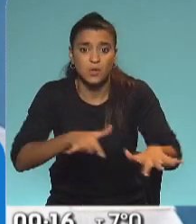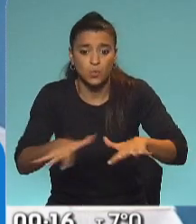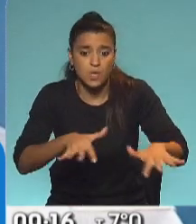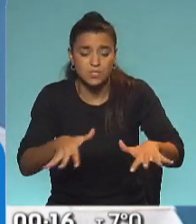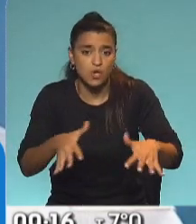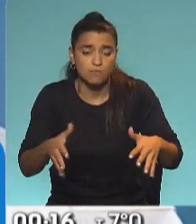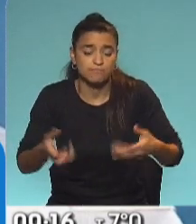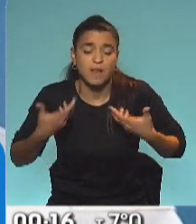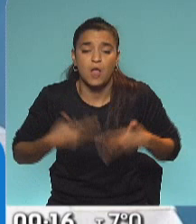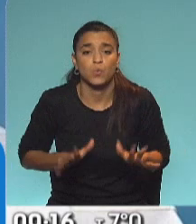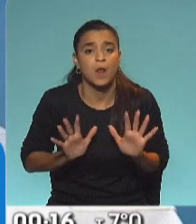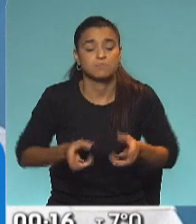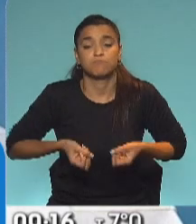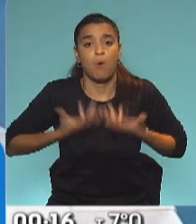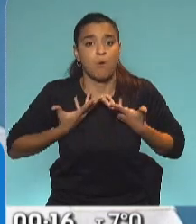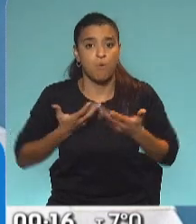situaciones críticas.